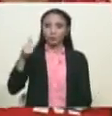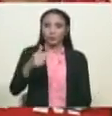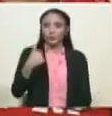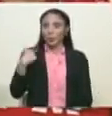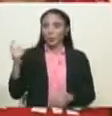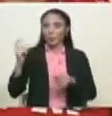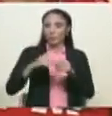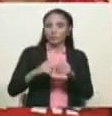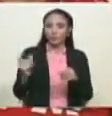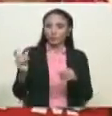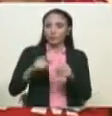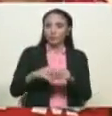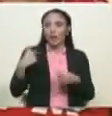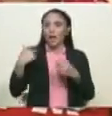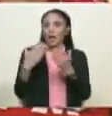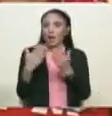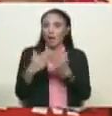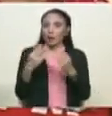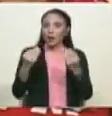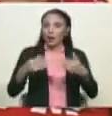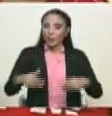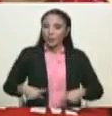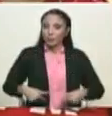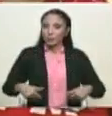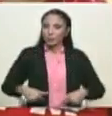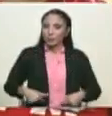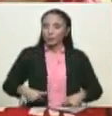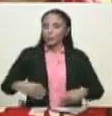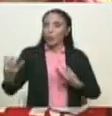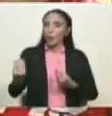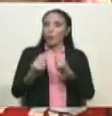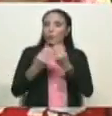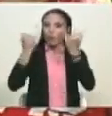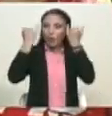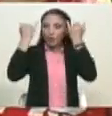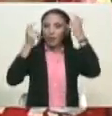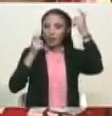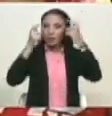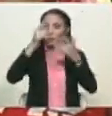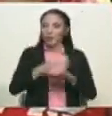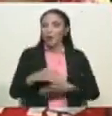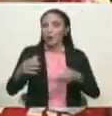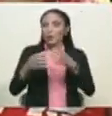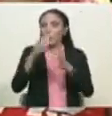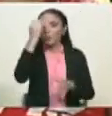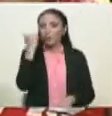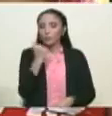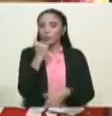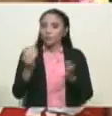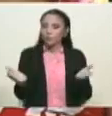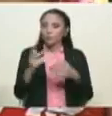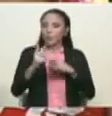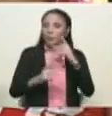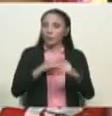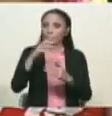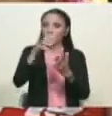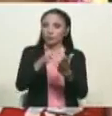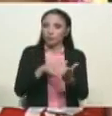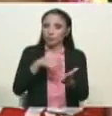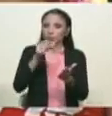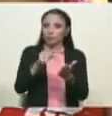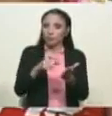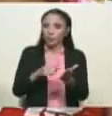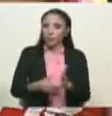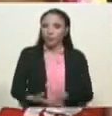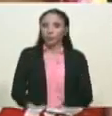forma parte de nuestro empeño y compromiso con nuestro comandante Chávez de convertir el frente en un frente agroproductor. Y aquí estamos demostrando